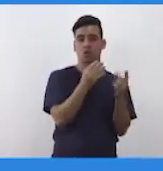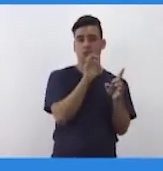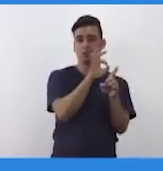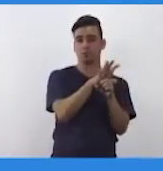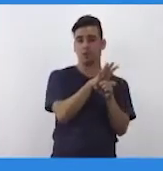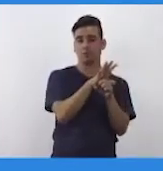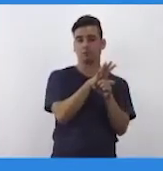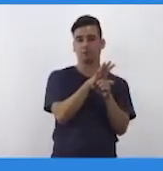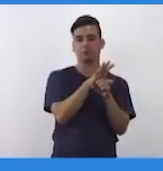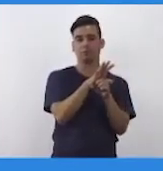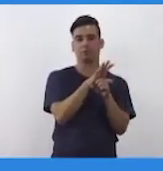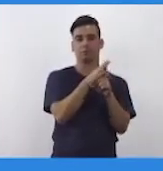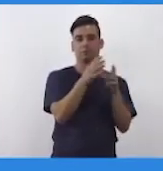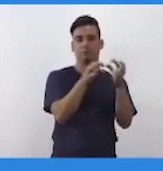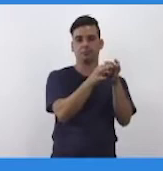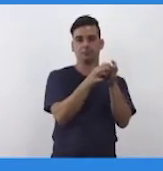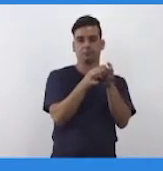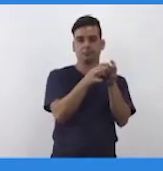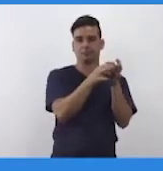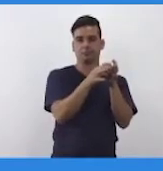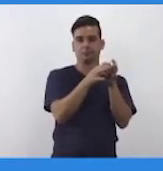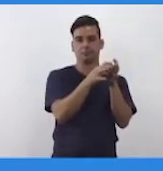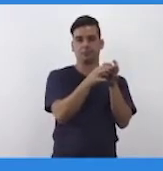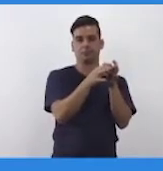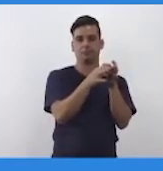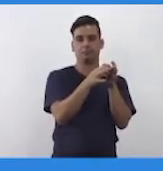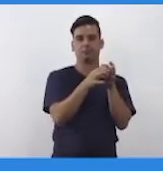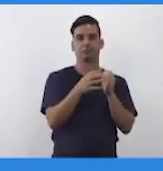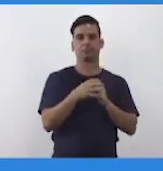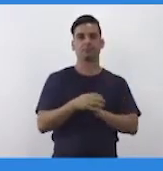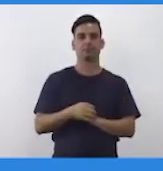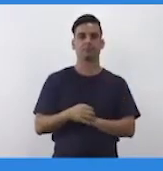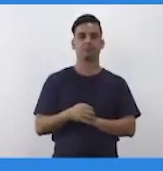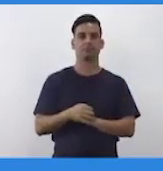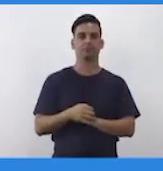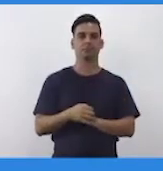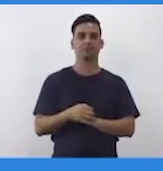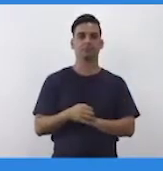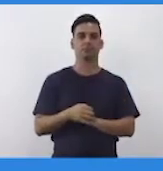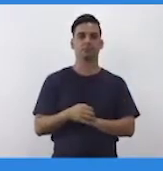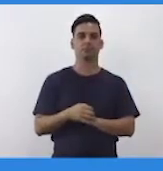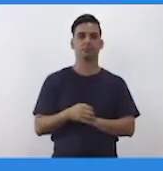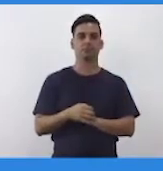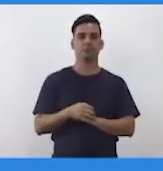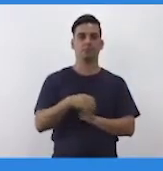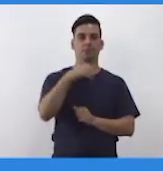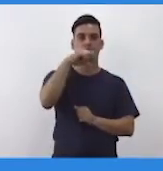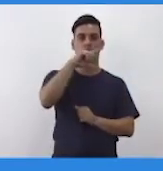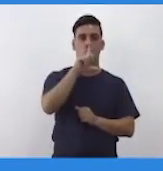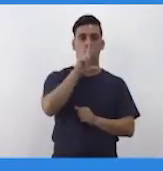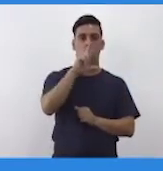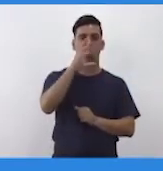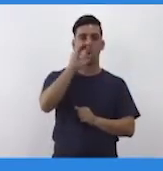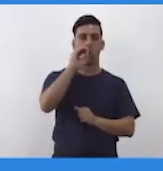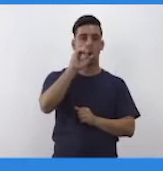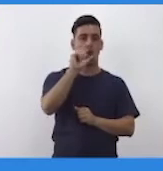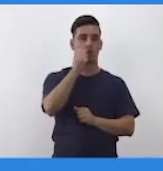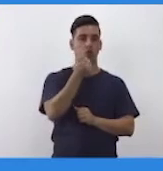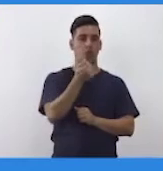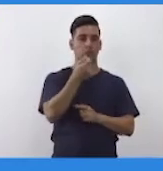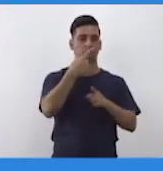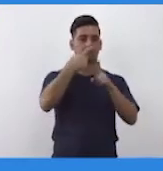sustancias iniciales de la respiración aerobia? Disculpe, la glucosa y el